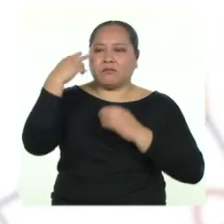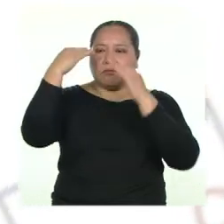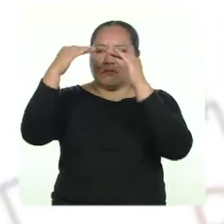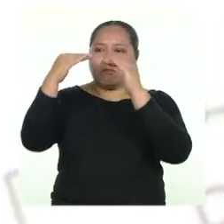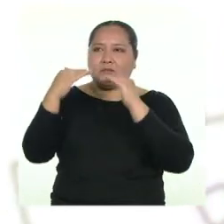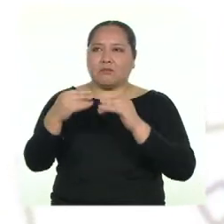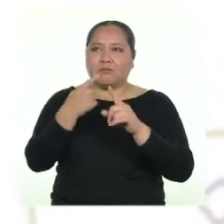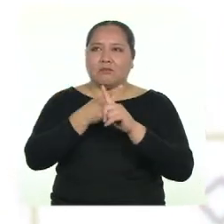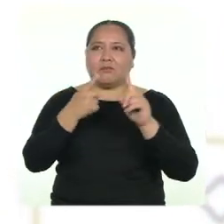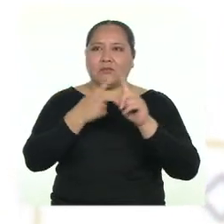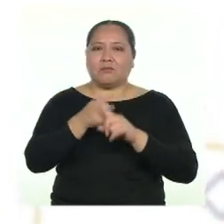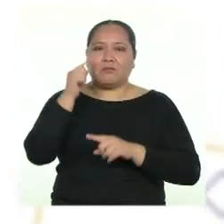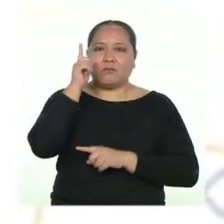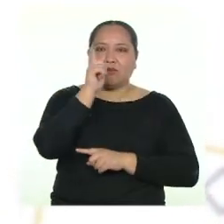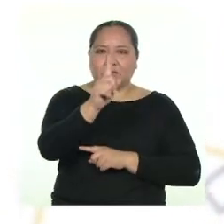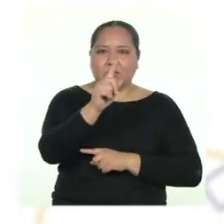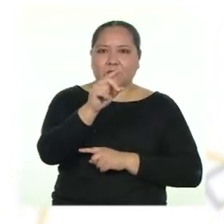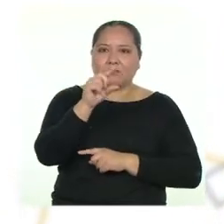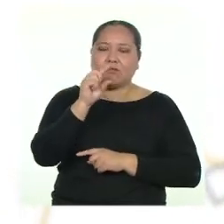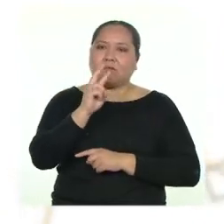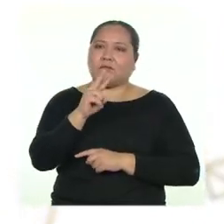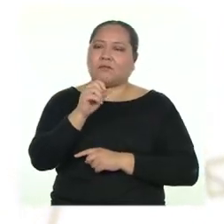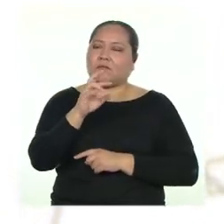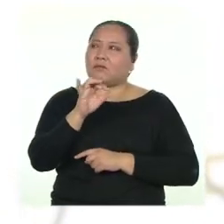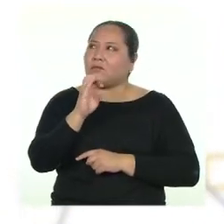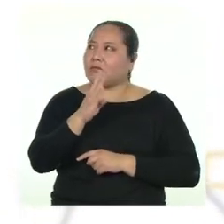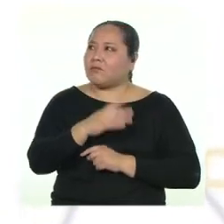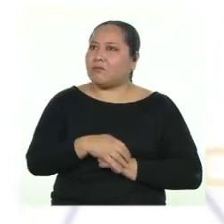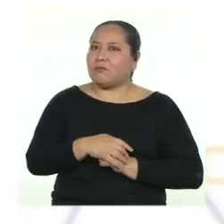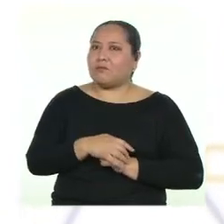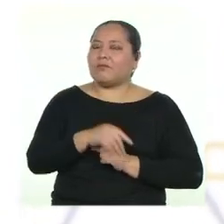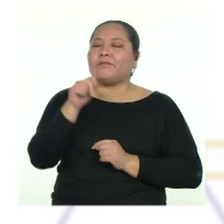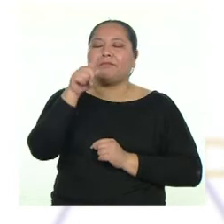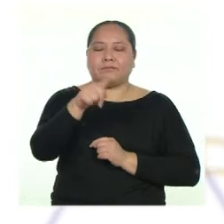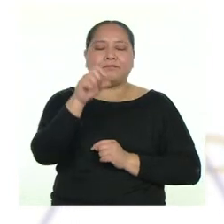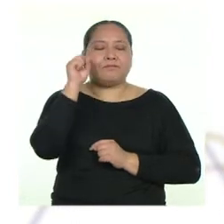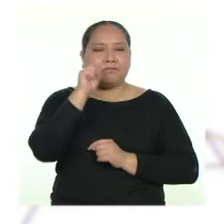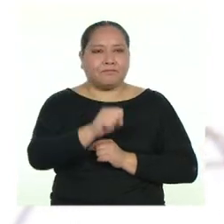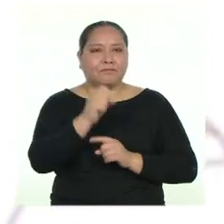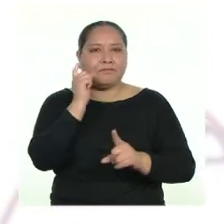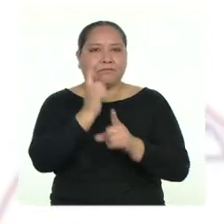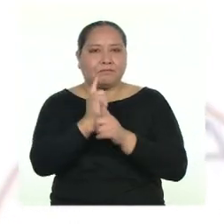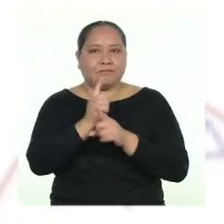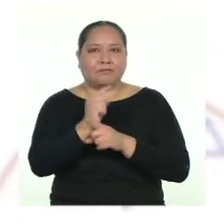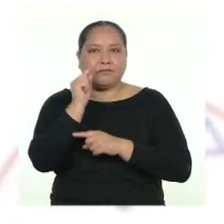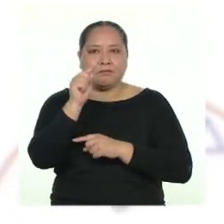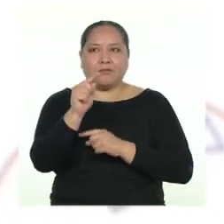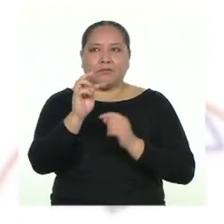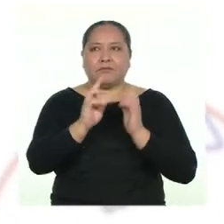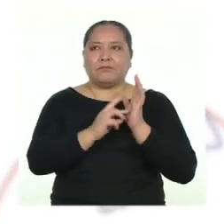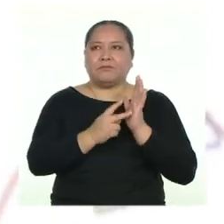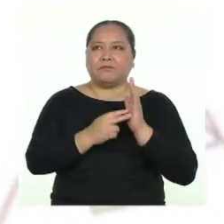expresiones distintas para una misma variable. Exactamente. Eso quiere decir que así las expresiones se